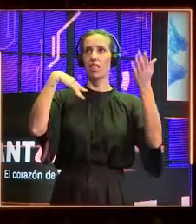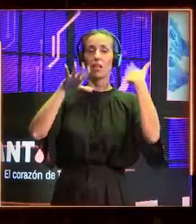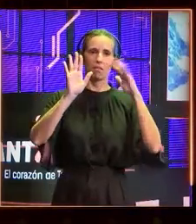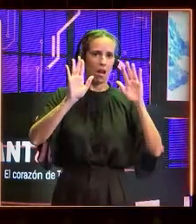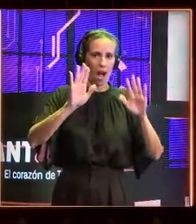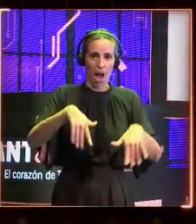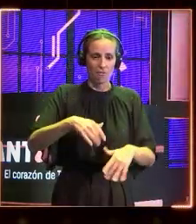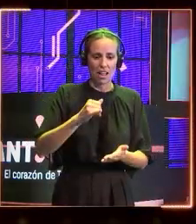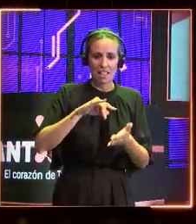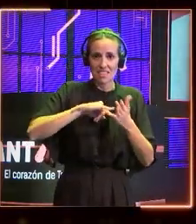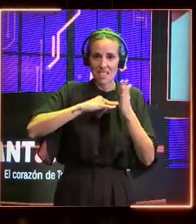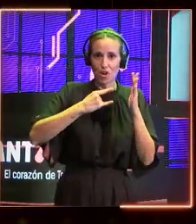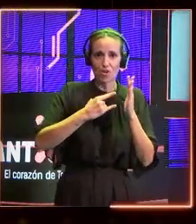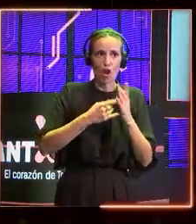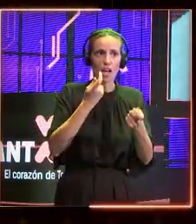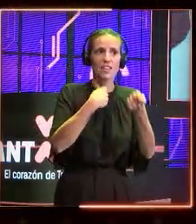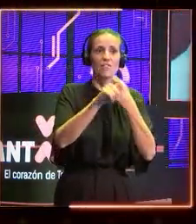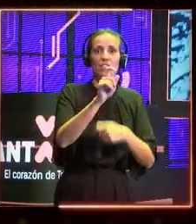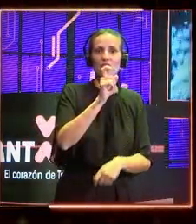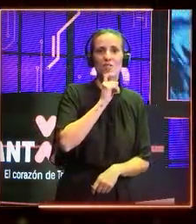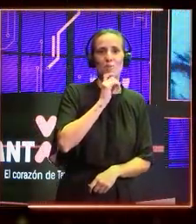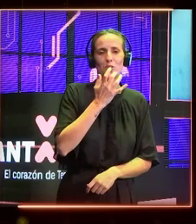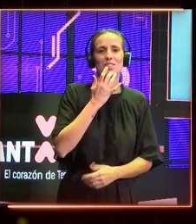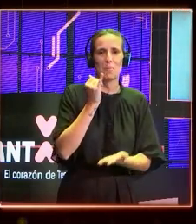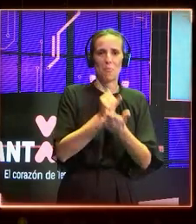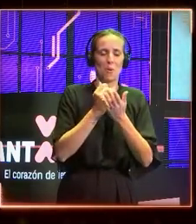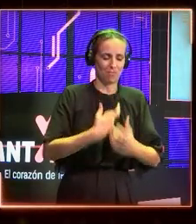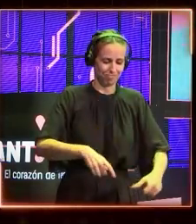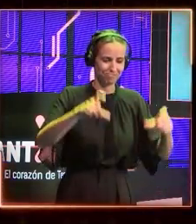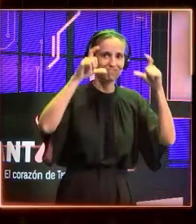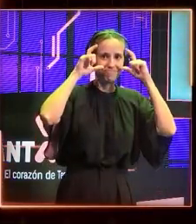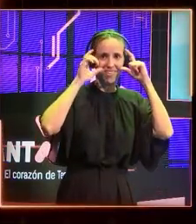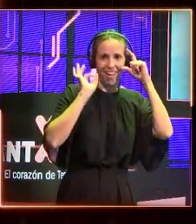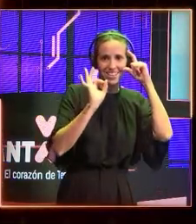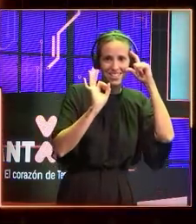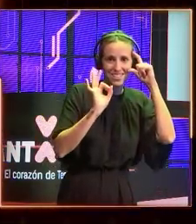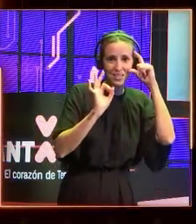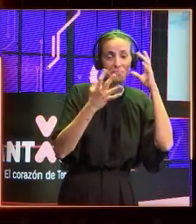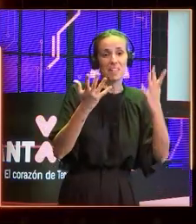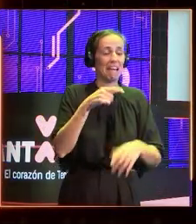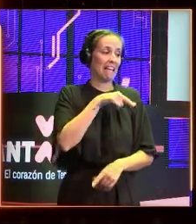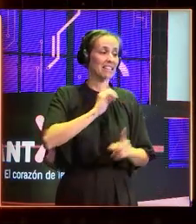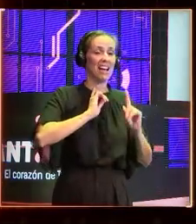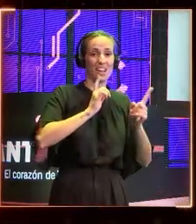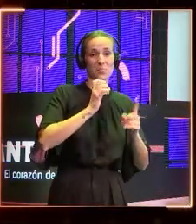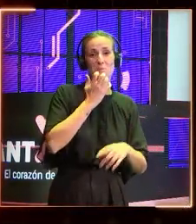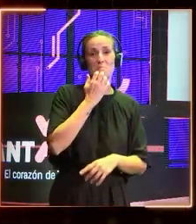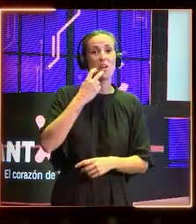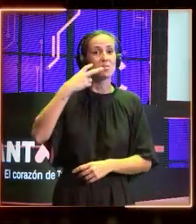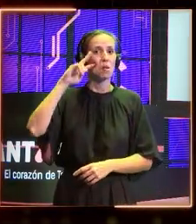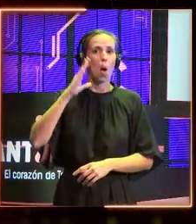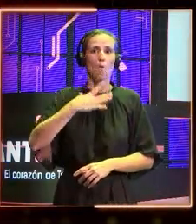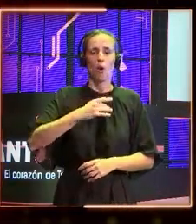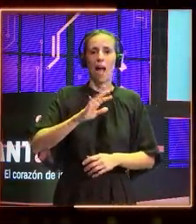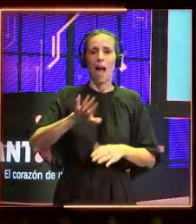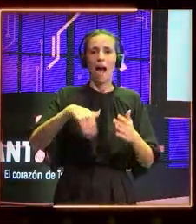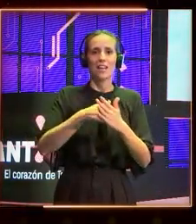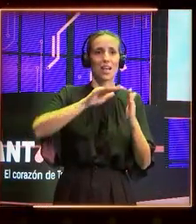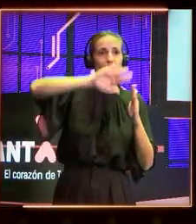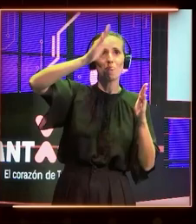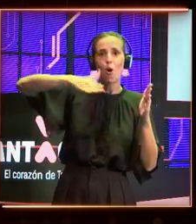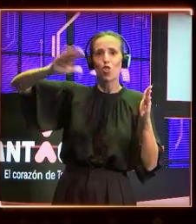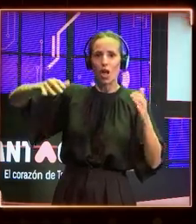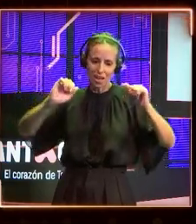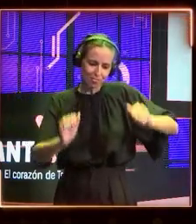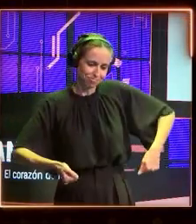tecnologías son las personas que interactúan con este propio sistema no en este caso bueno podías terminar la experiencia Incluso esquiando en el pirineo aragonés